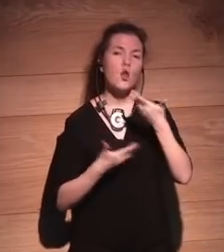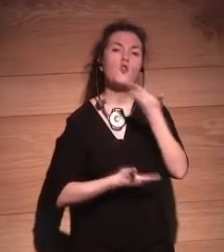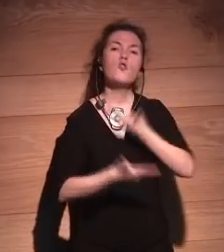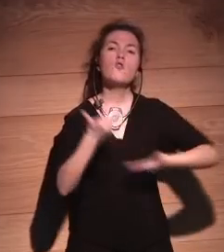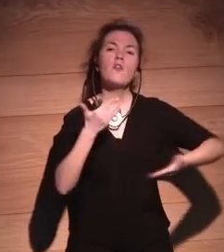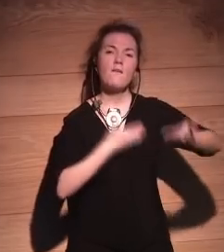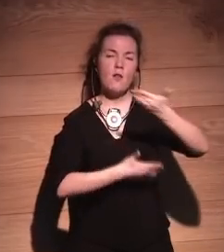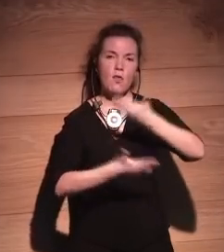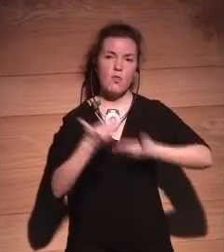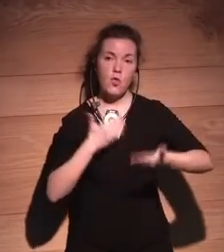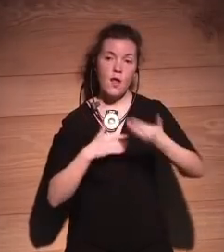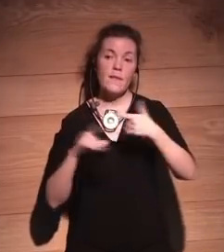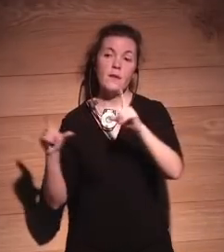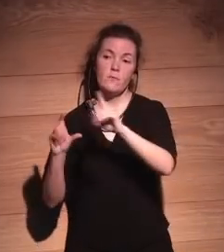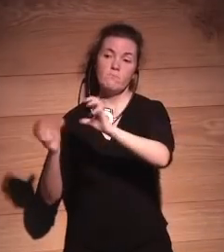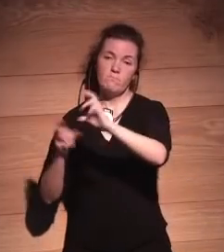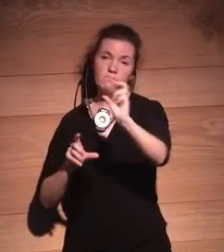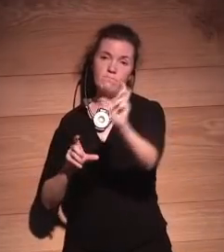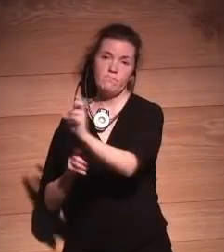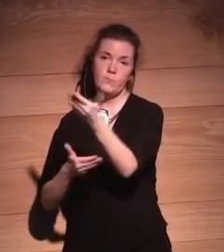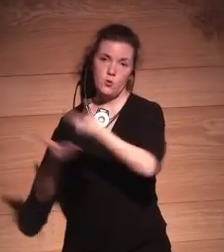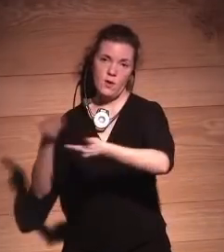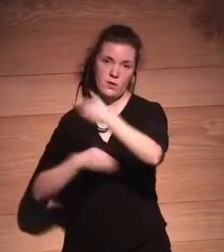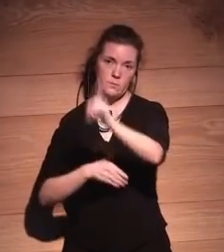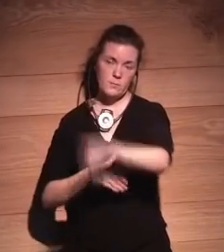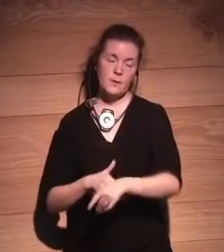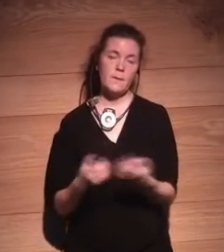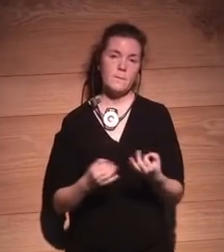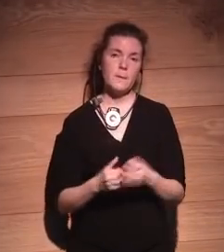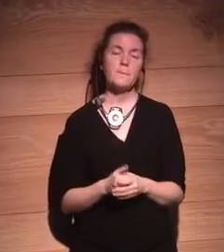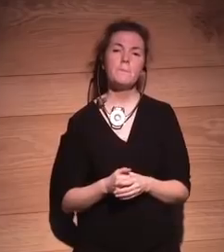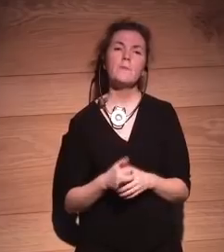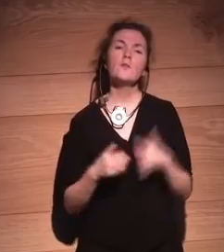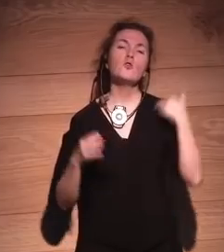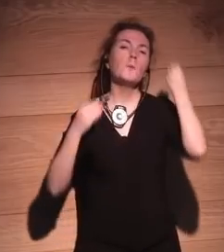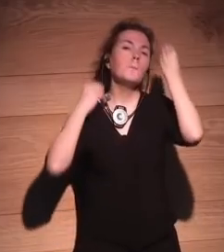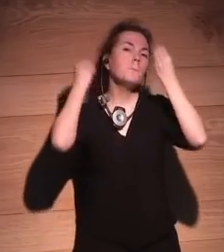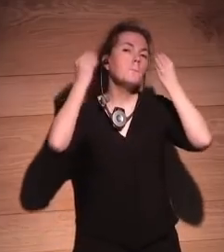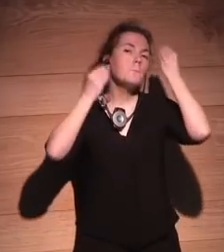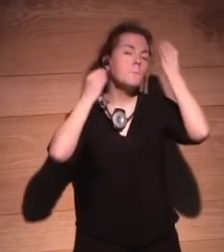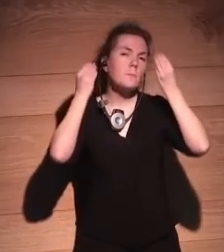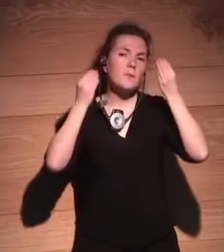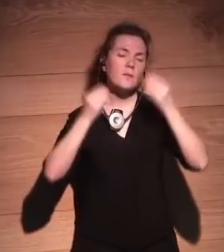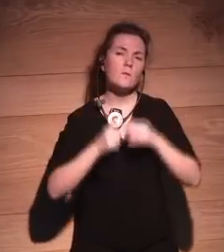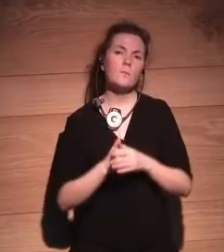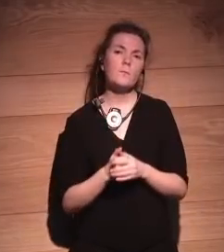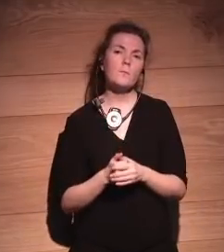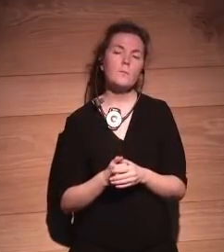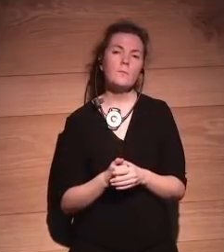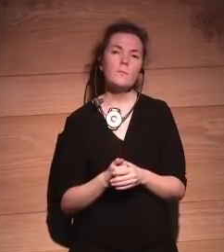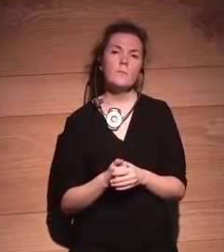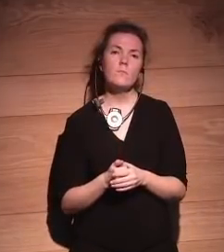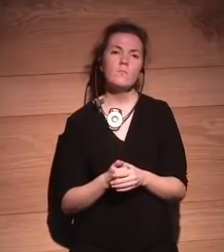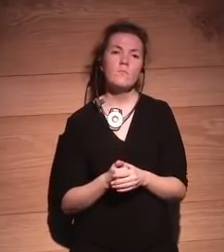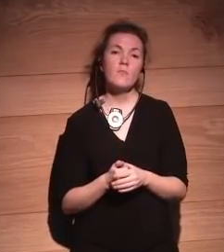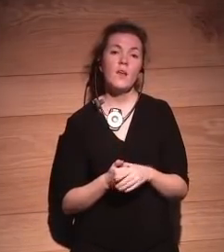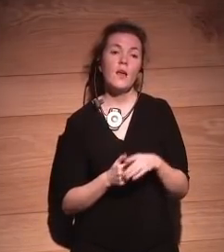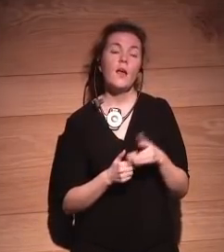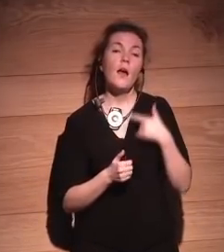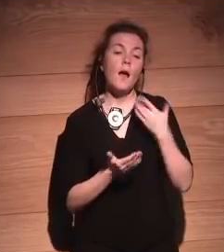colaboración entre los medios. Yo creo que ahí podemos ir en